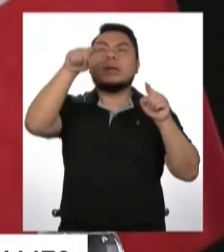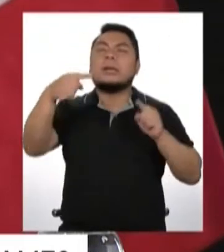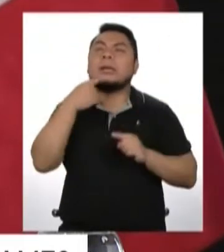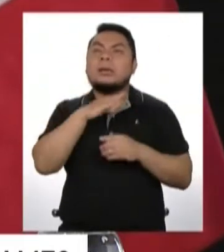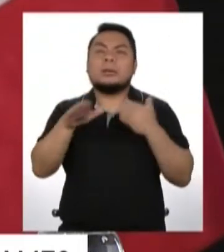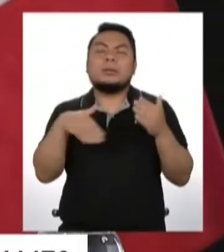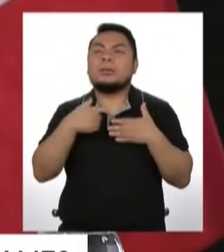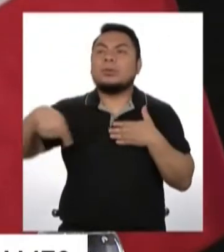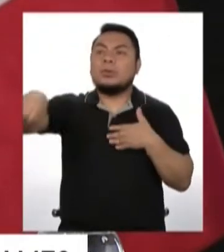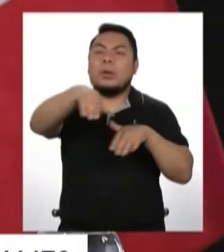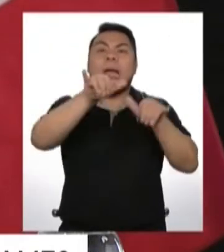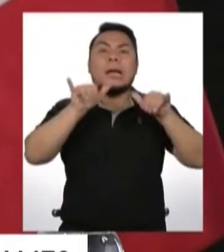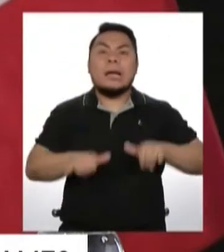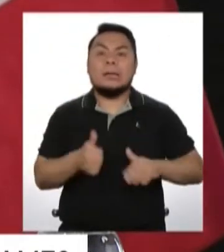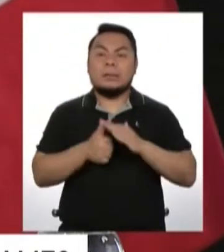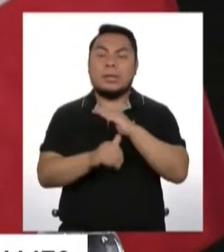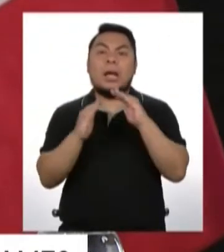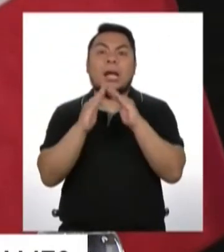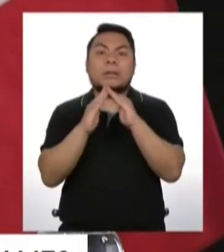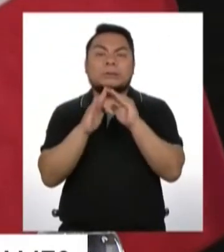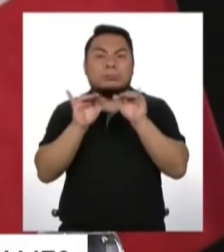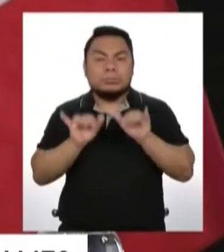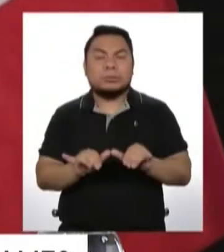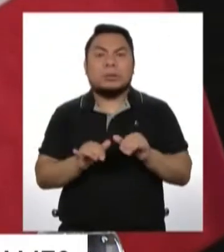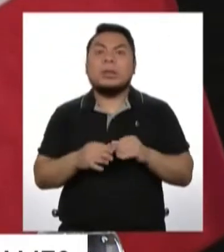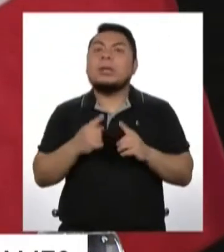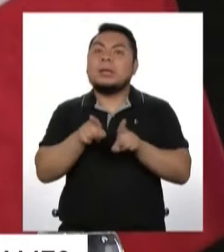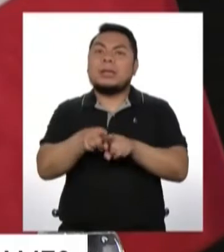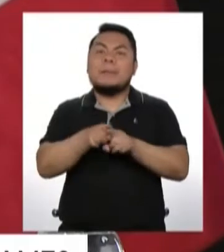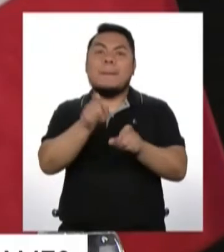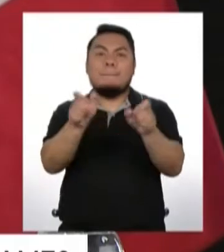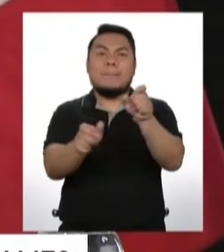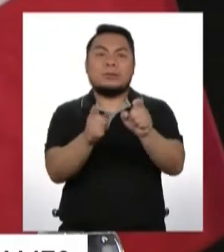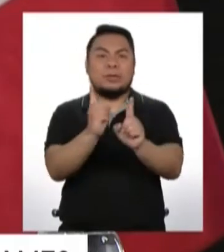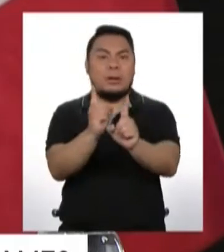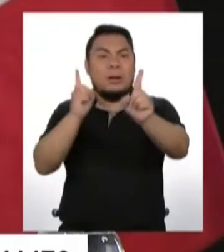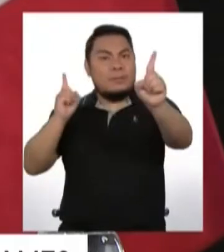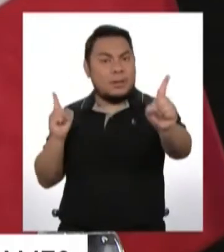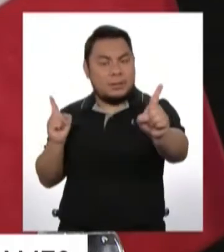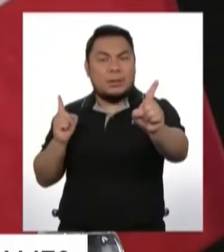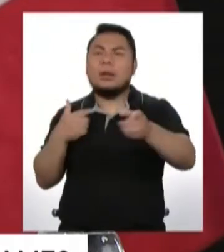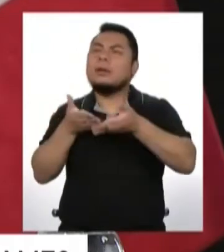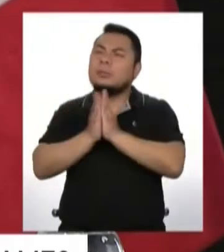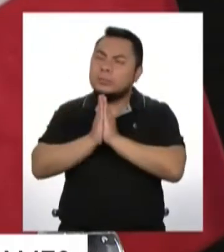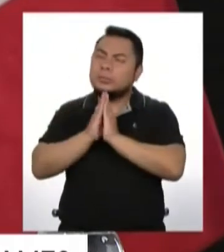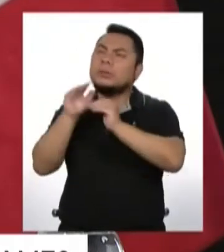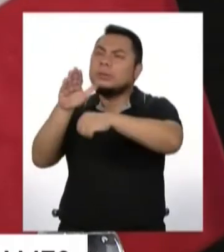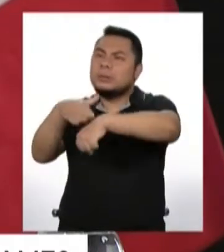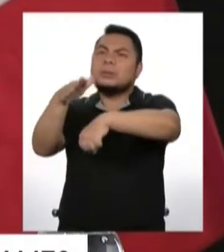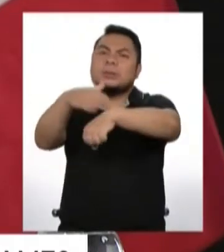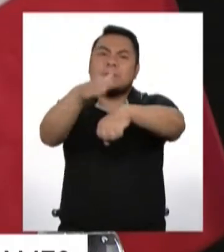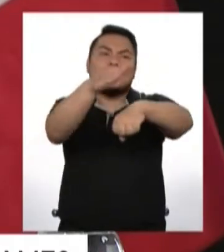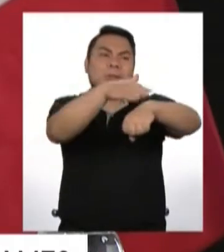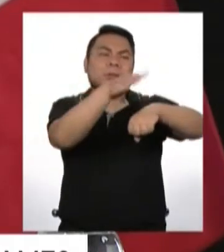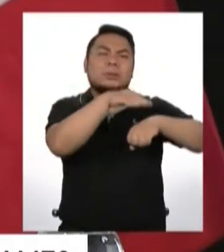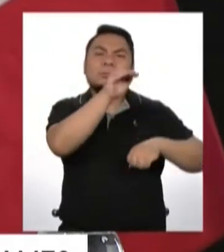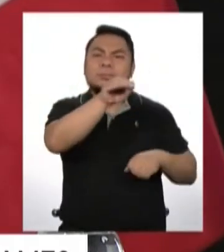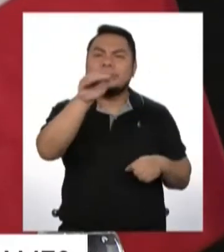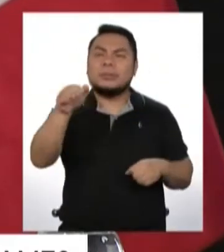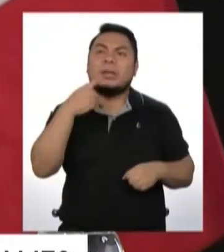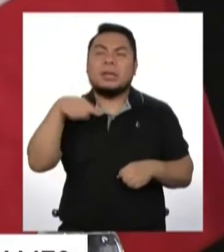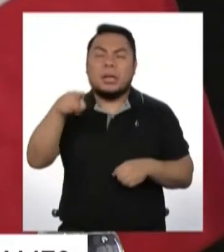inmovilización social y el distanciamiento que hemos solicitado a la población y que gran parte lo ha